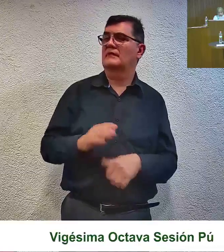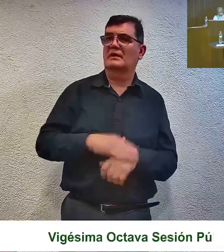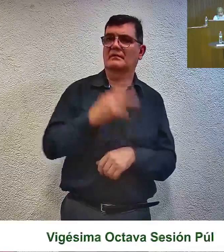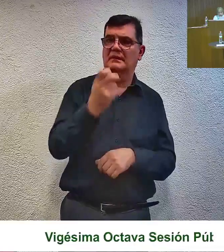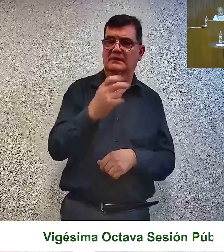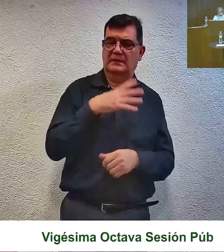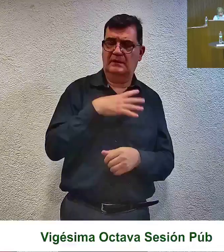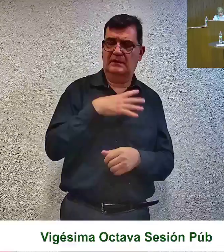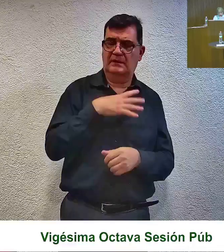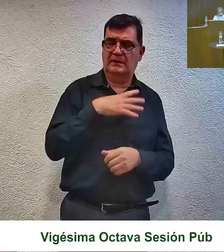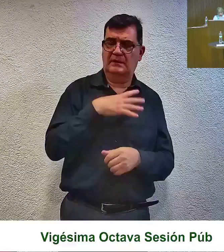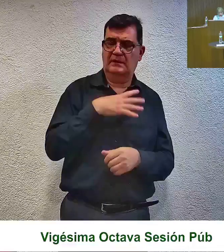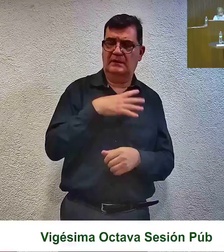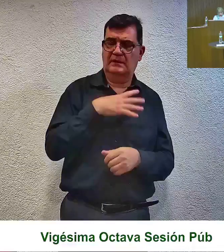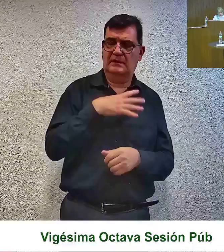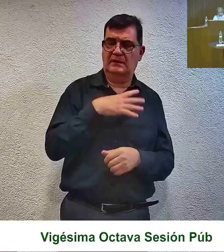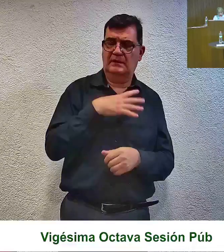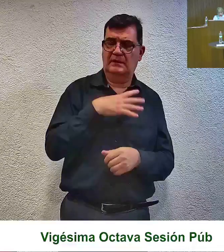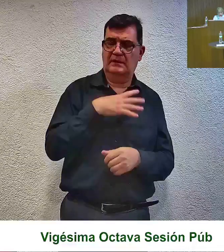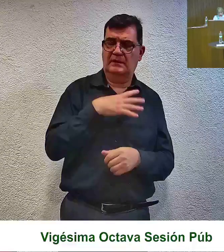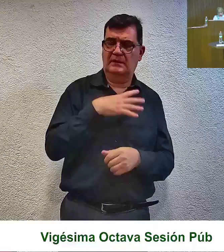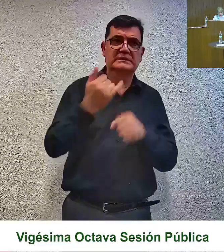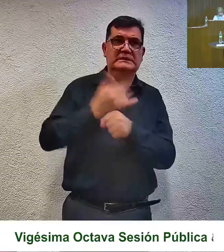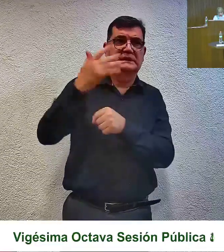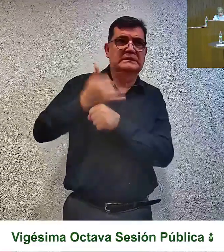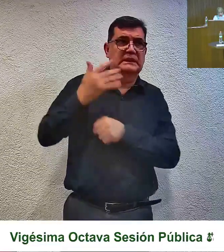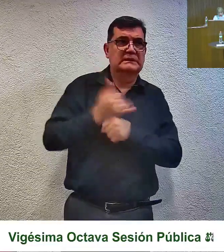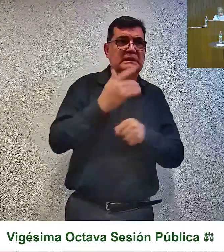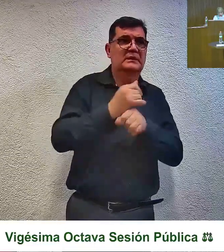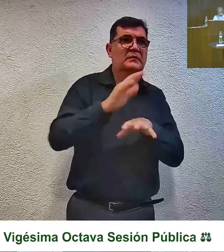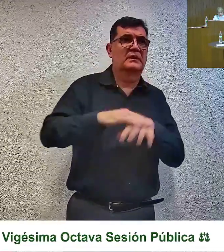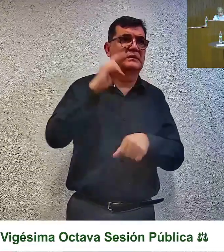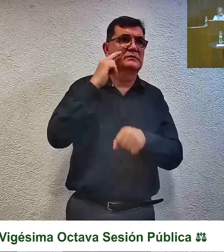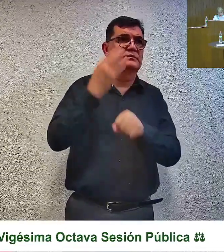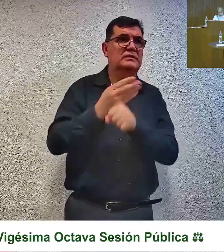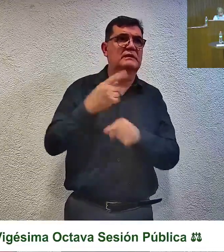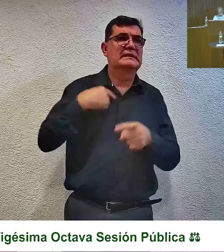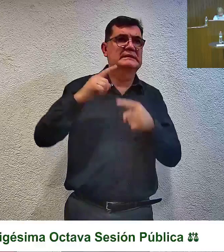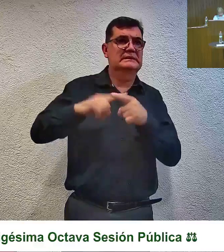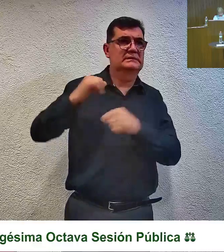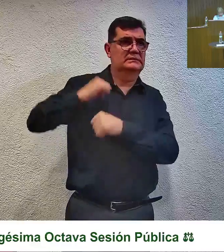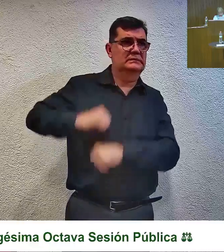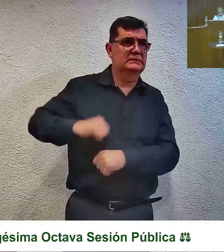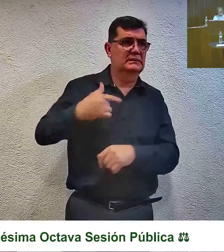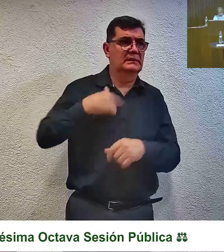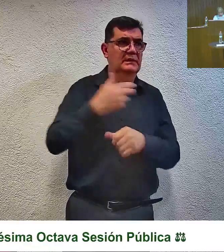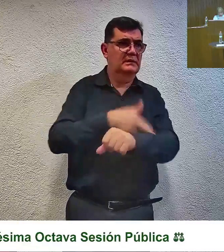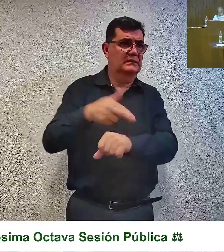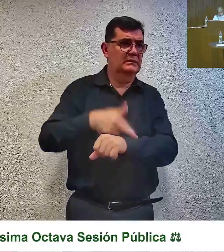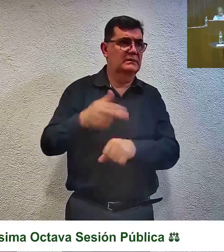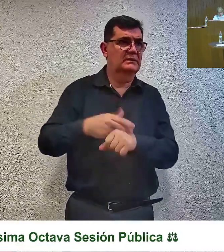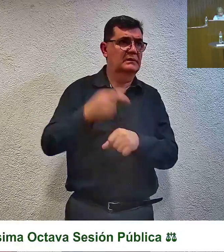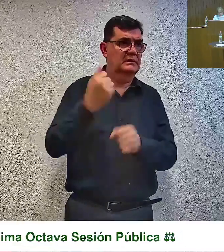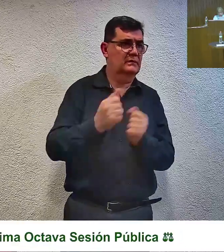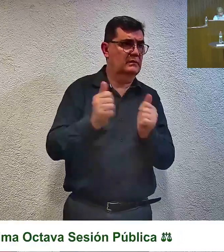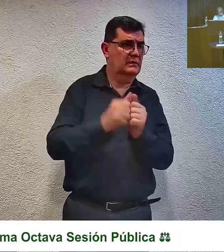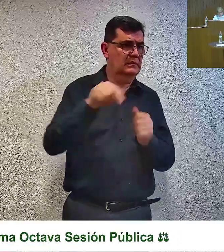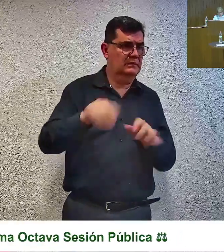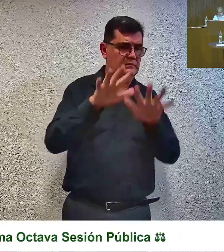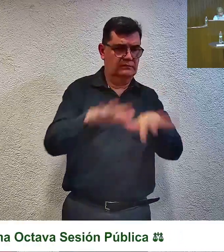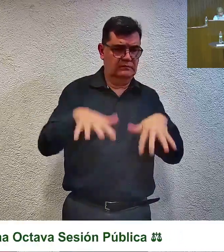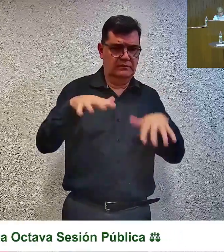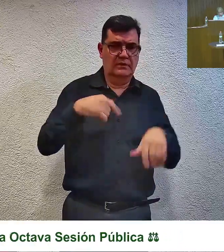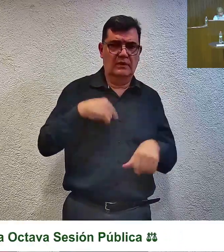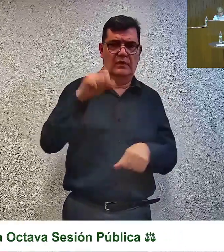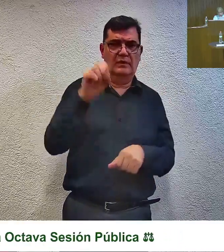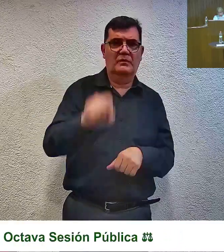en aras de no pretender ser un obstáculo para la autoridad responsable en el cumplimiento de la resolución emitida por este órgano colegiado,